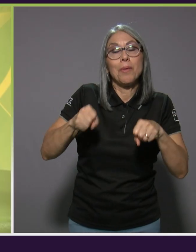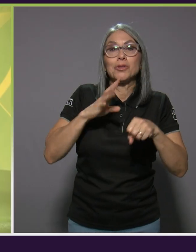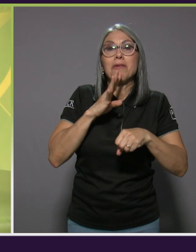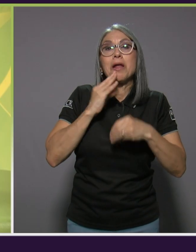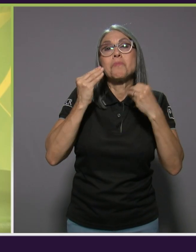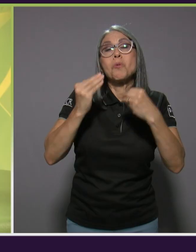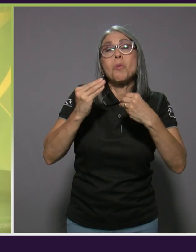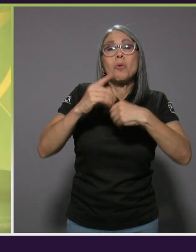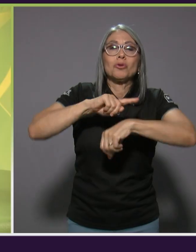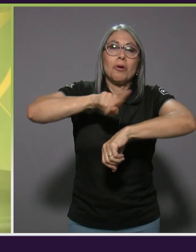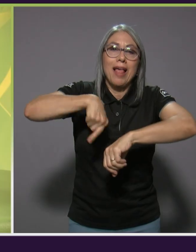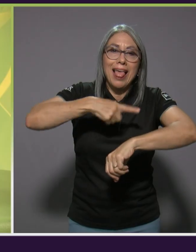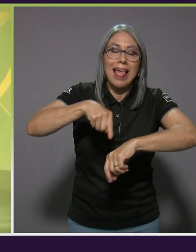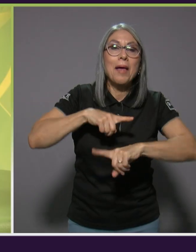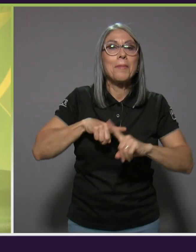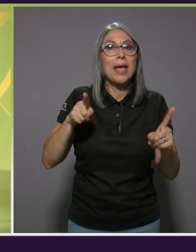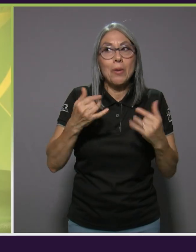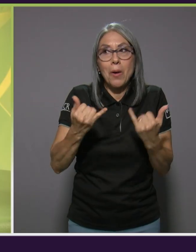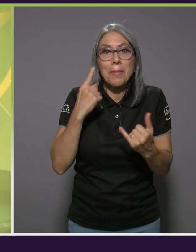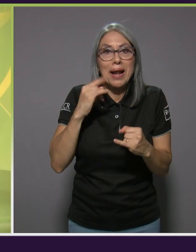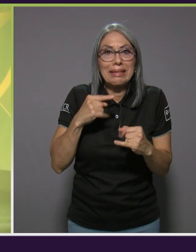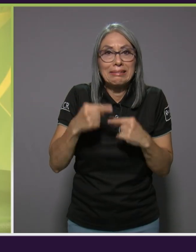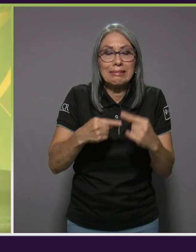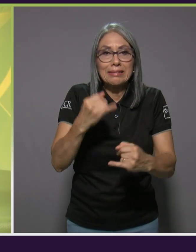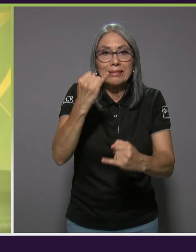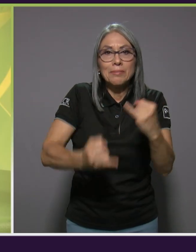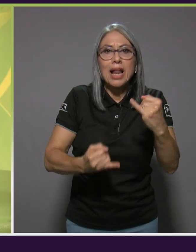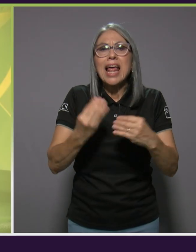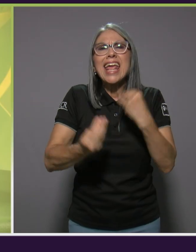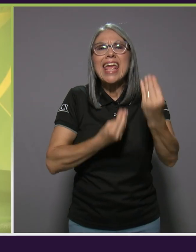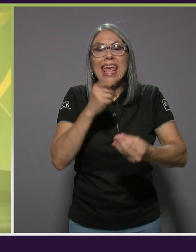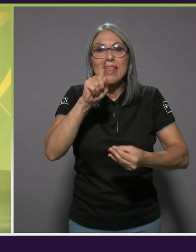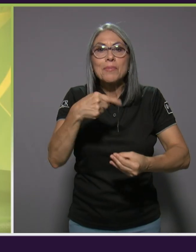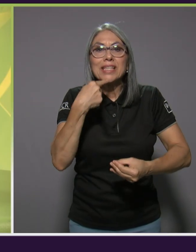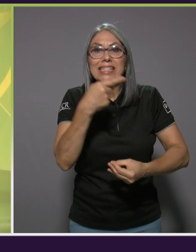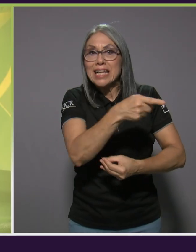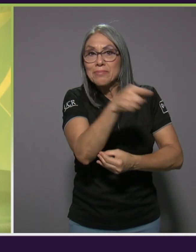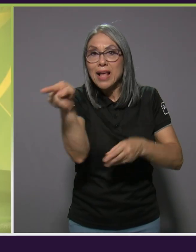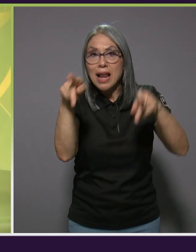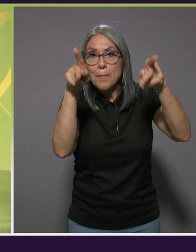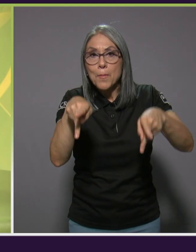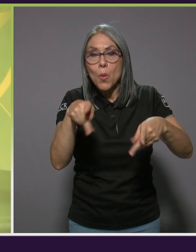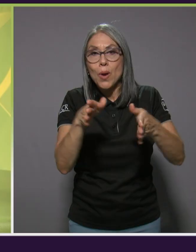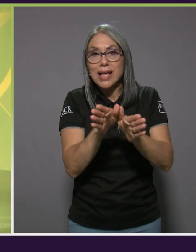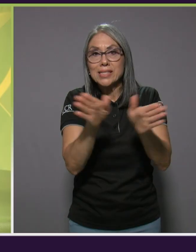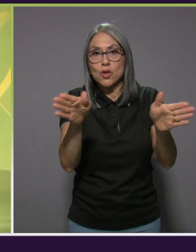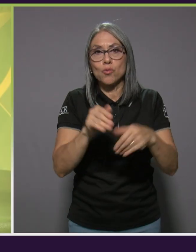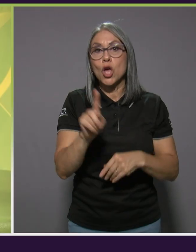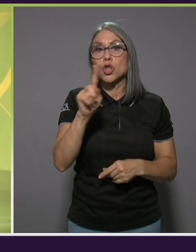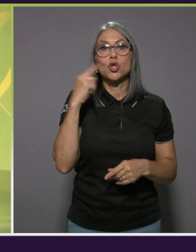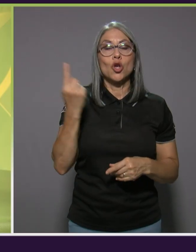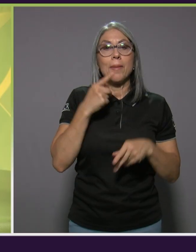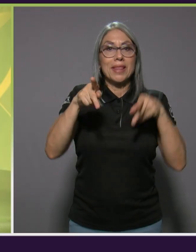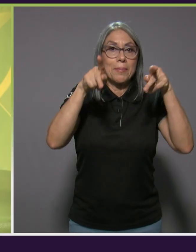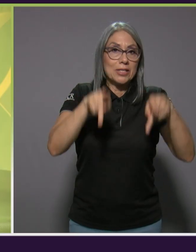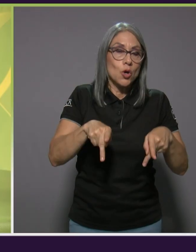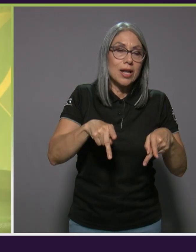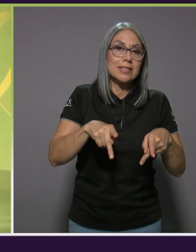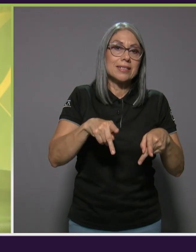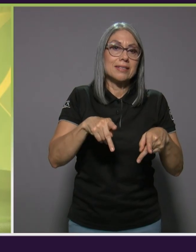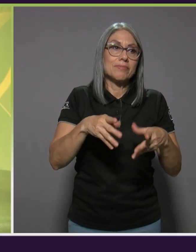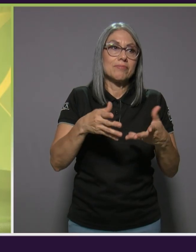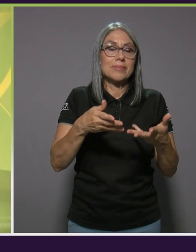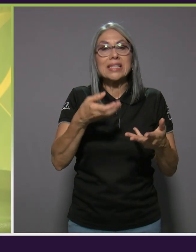a la población, verdad? No solo a quienes pueden estar ejerciendo violencia de algún tipo hacia la persona adulta mayor, y